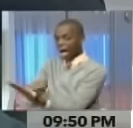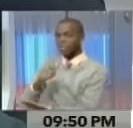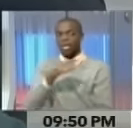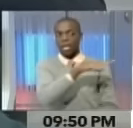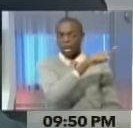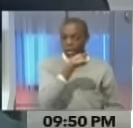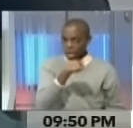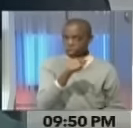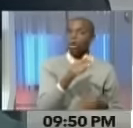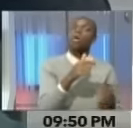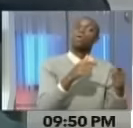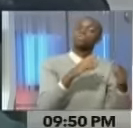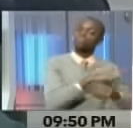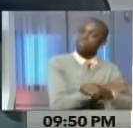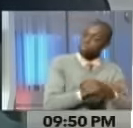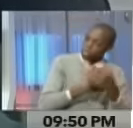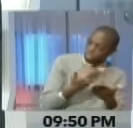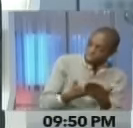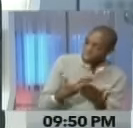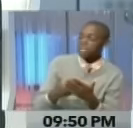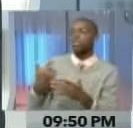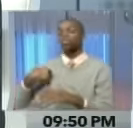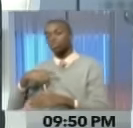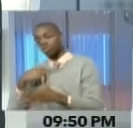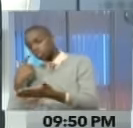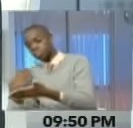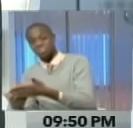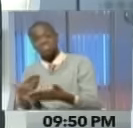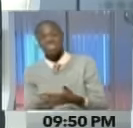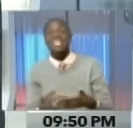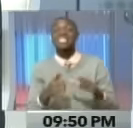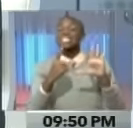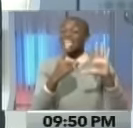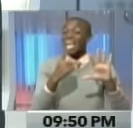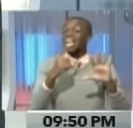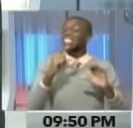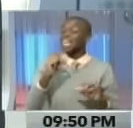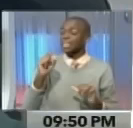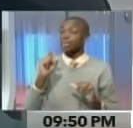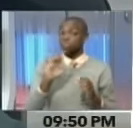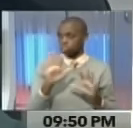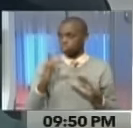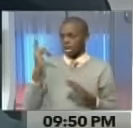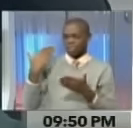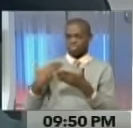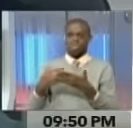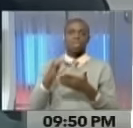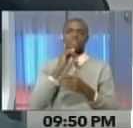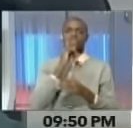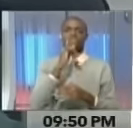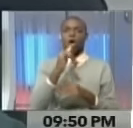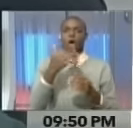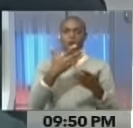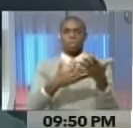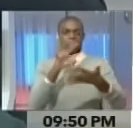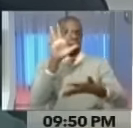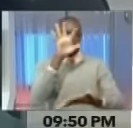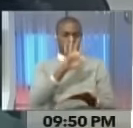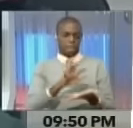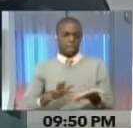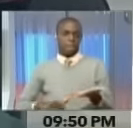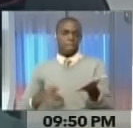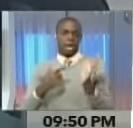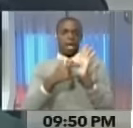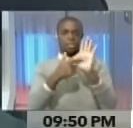y ahí qué se encontraron 607000 todo eso está en el informe que presentó el Consejo Nacional electoral hoy no tengas duda que los medios de